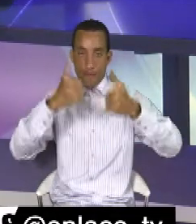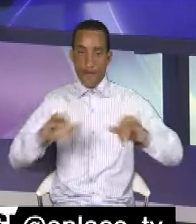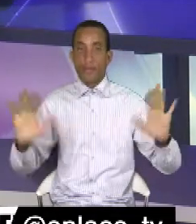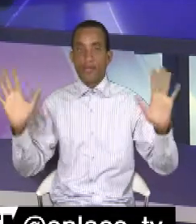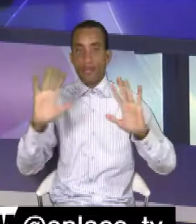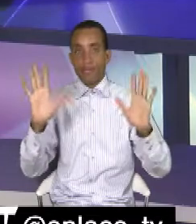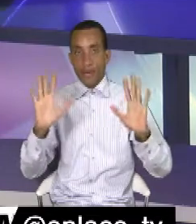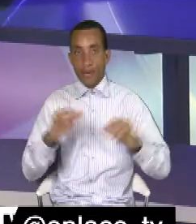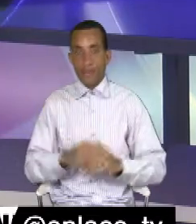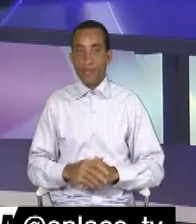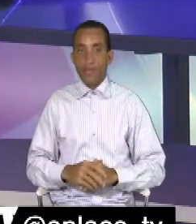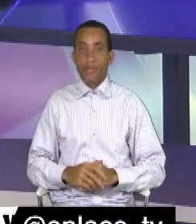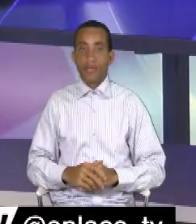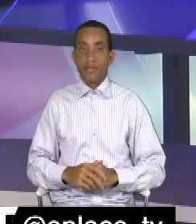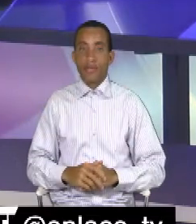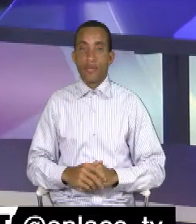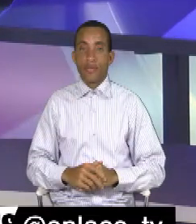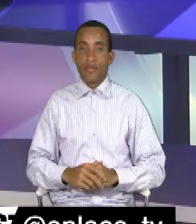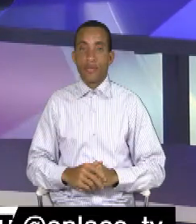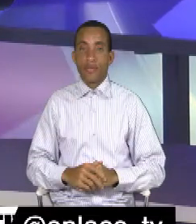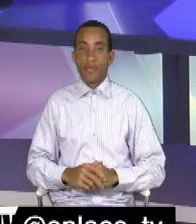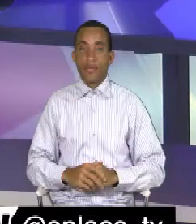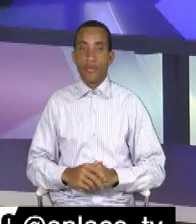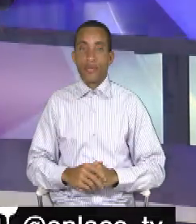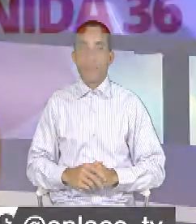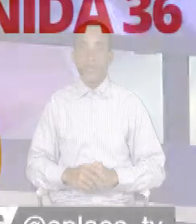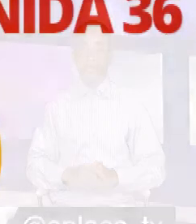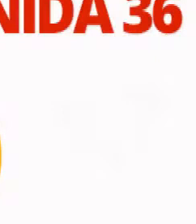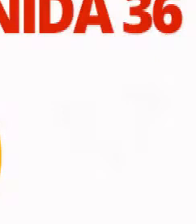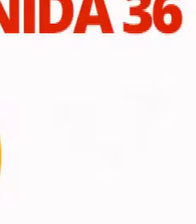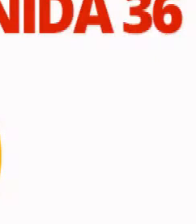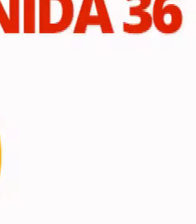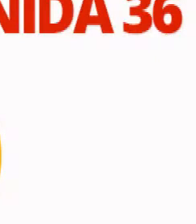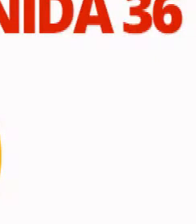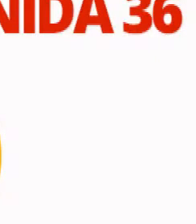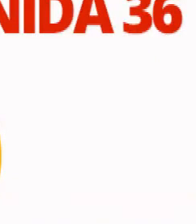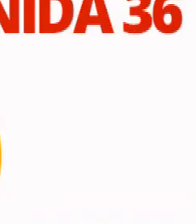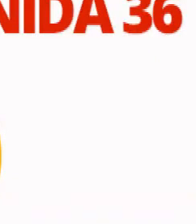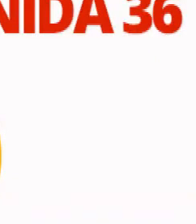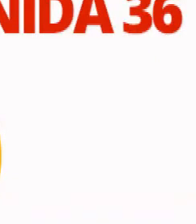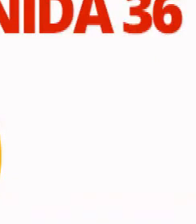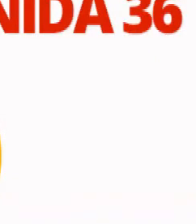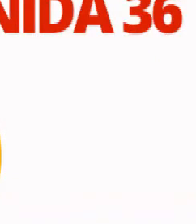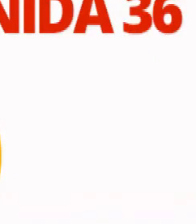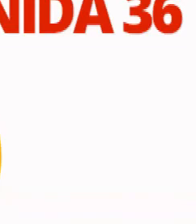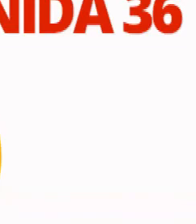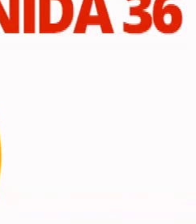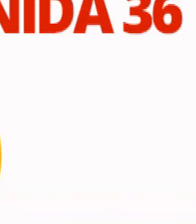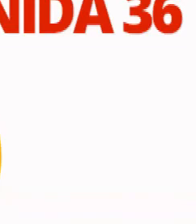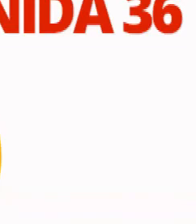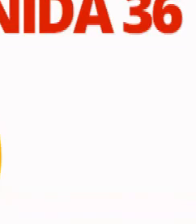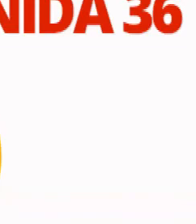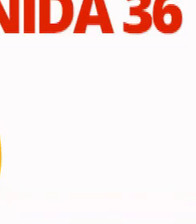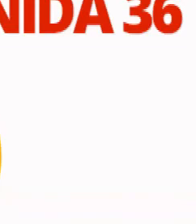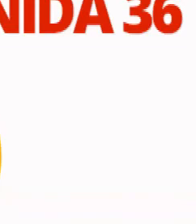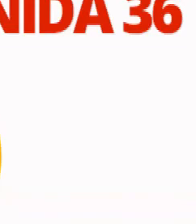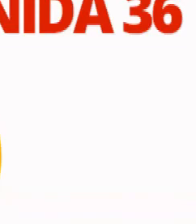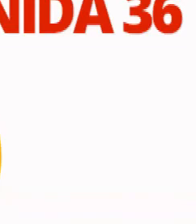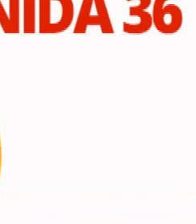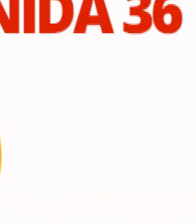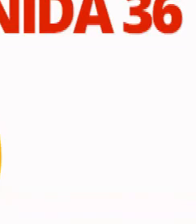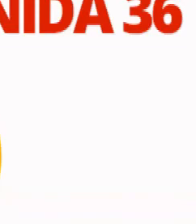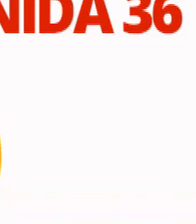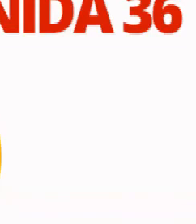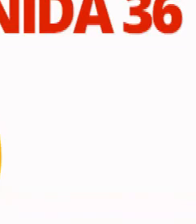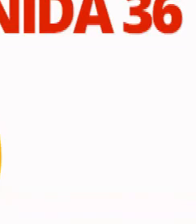Noticias. Antes de irnos, recuerde como siempre, materiales eléctricos, Electrofer, ilumina tu vida ahora también en su nueva sede, en la